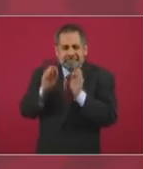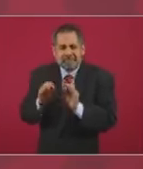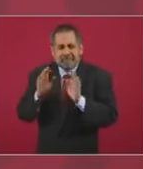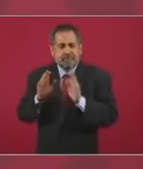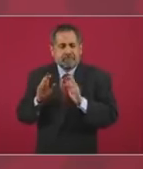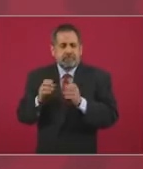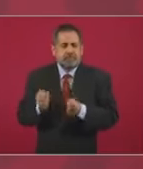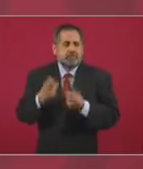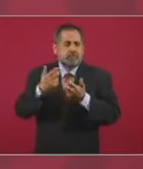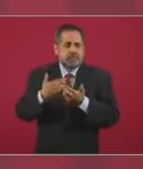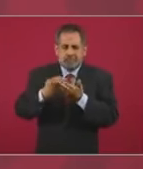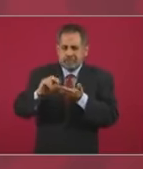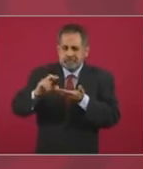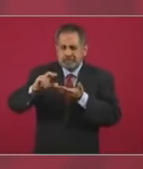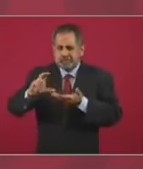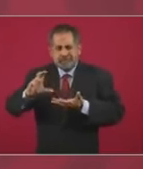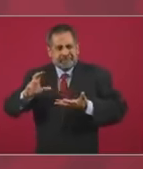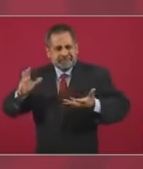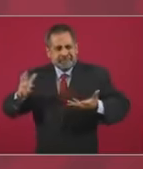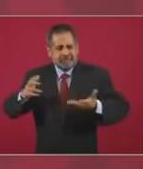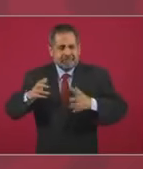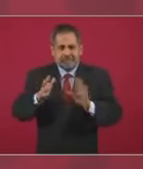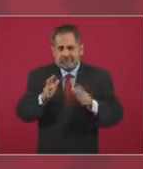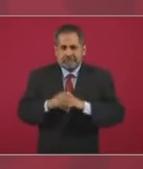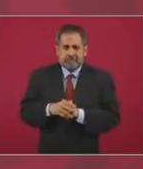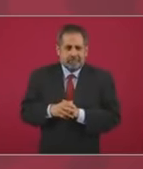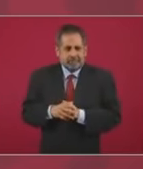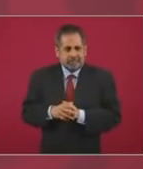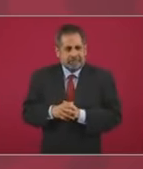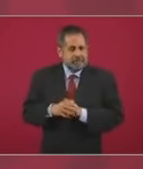sobre cantidades y demás. Y no pueden haber